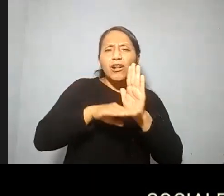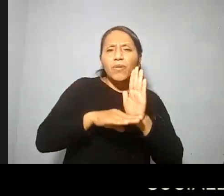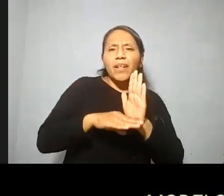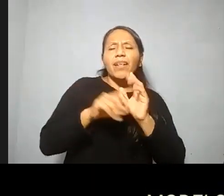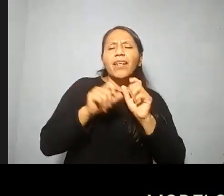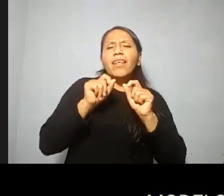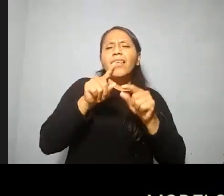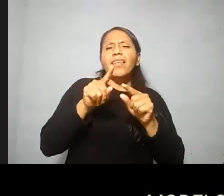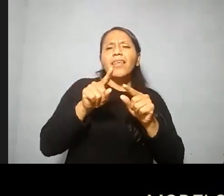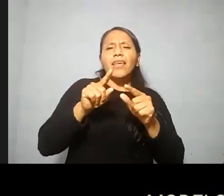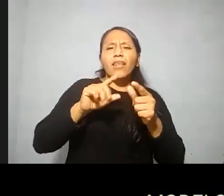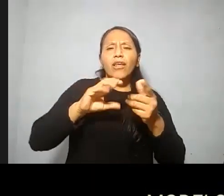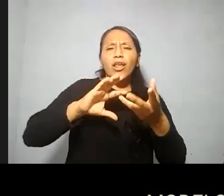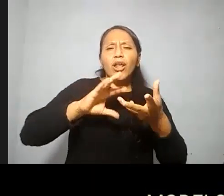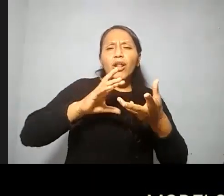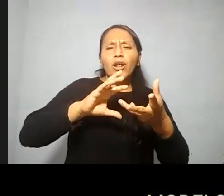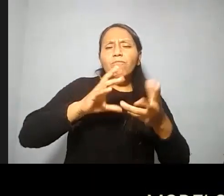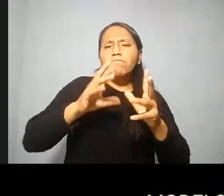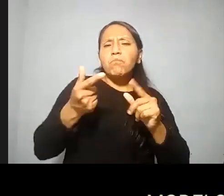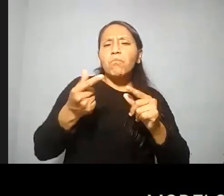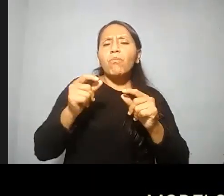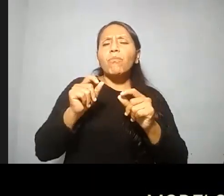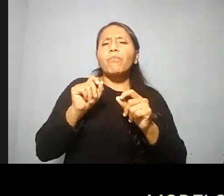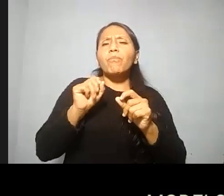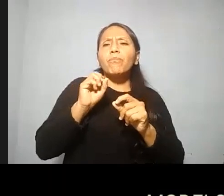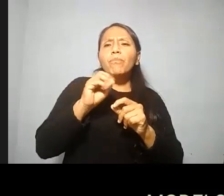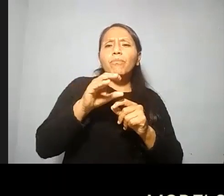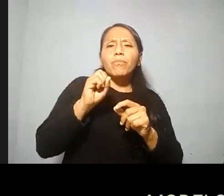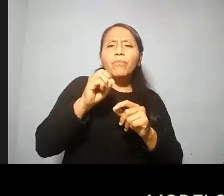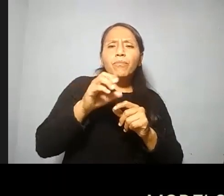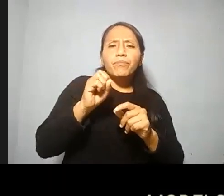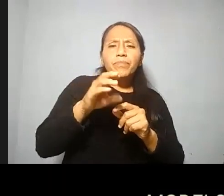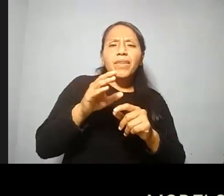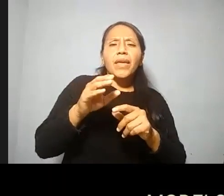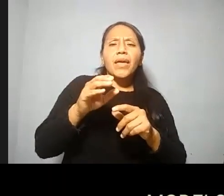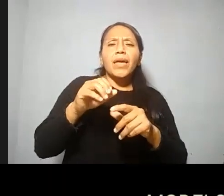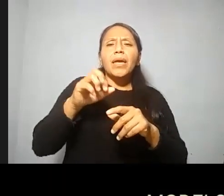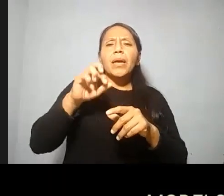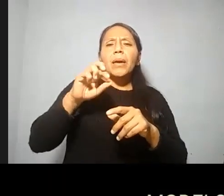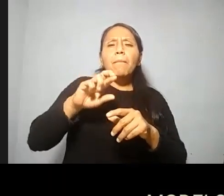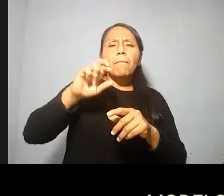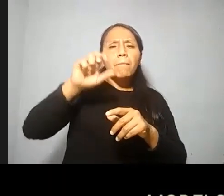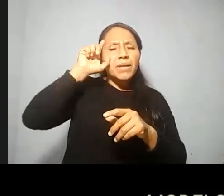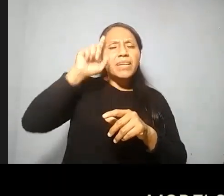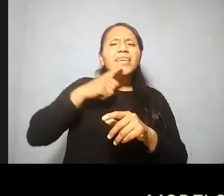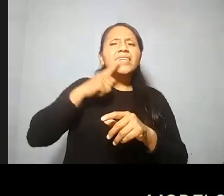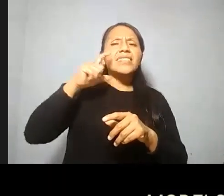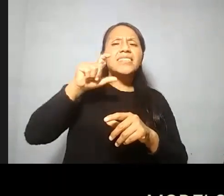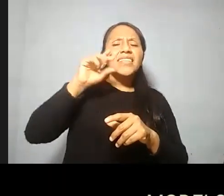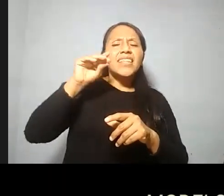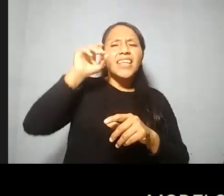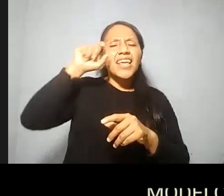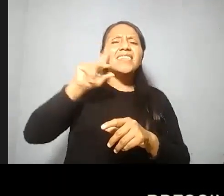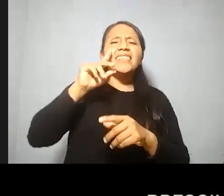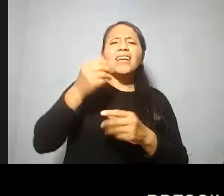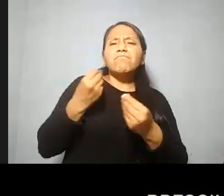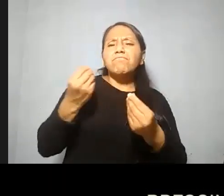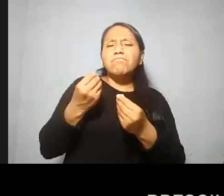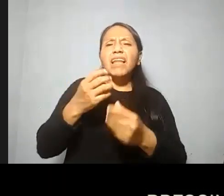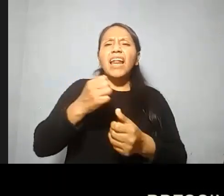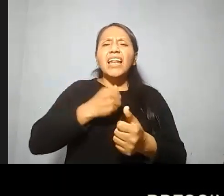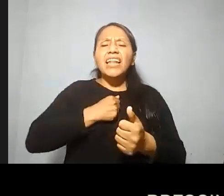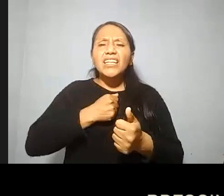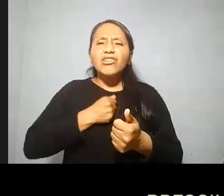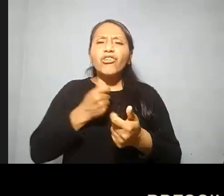modelo que se denominará de prescindencia son la justificación religiosa de la